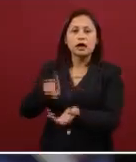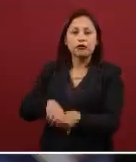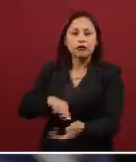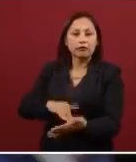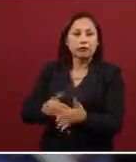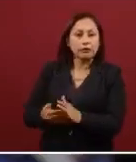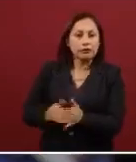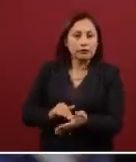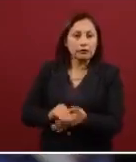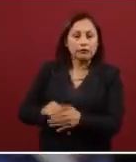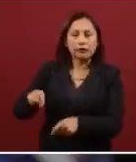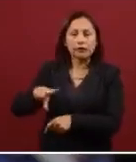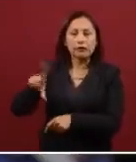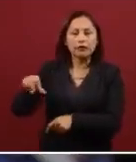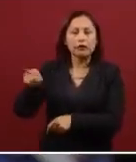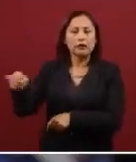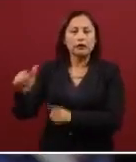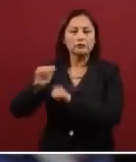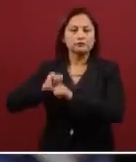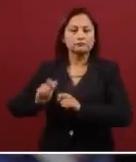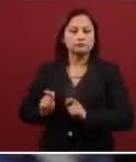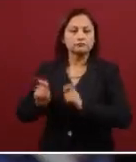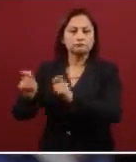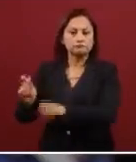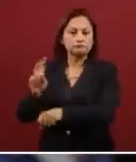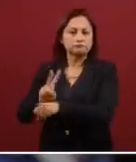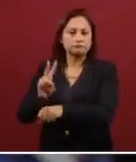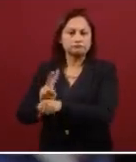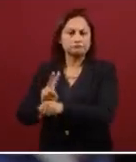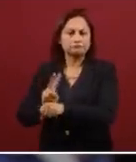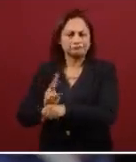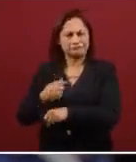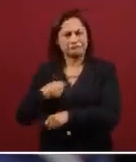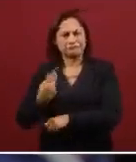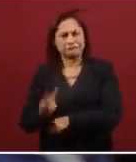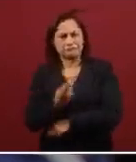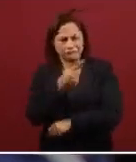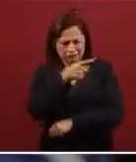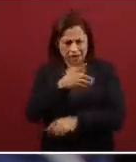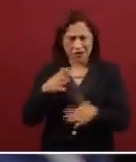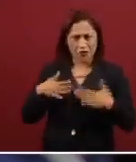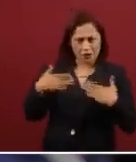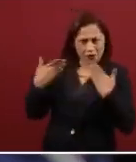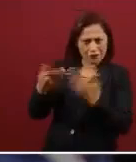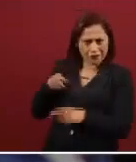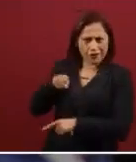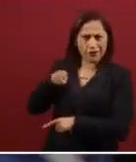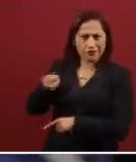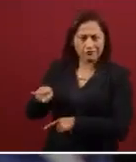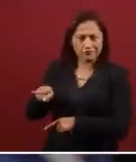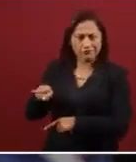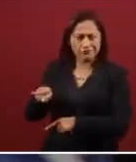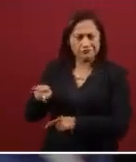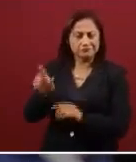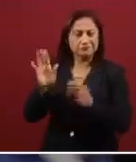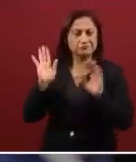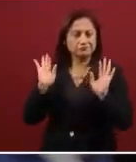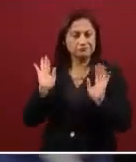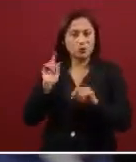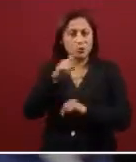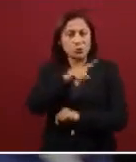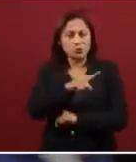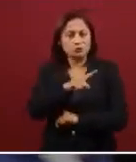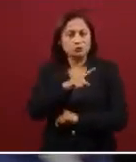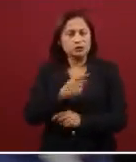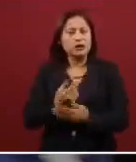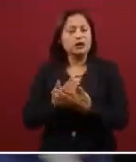confiando en él, presidente? ¿Y hasta cuándo cree usted que las ratas darán gritos horrorosos, como